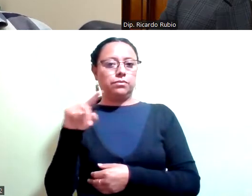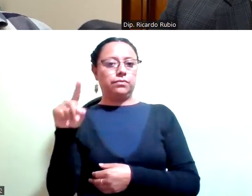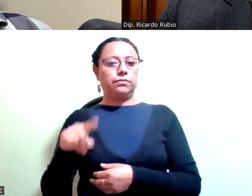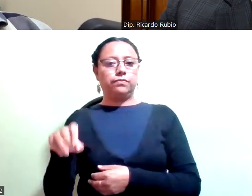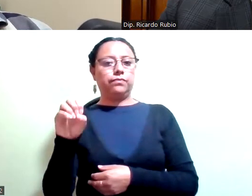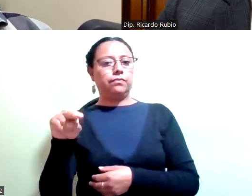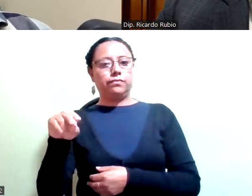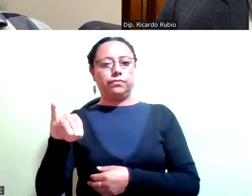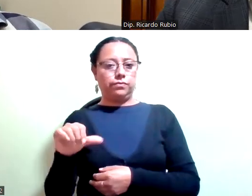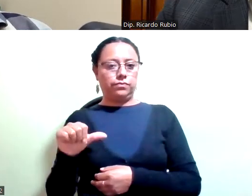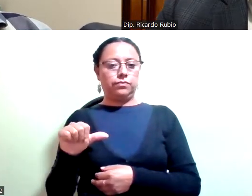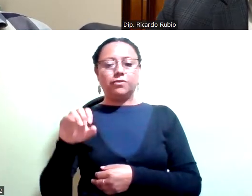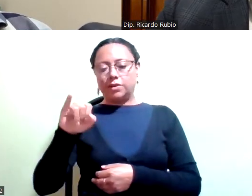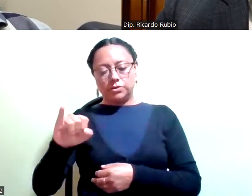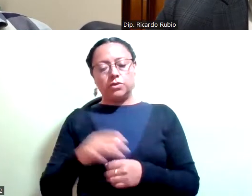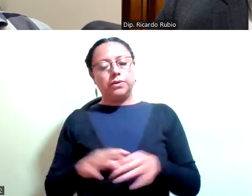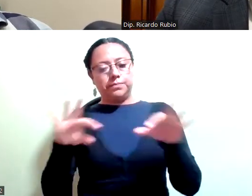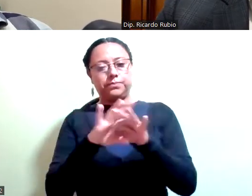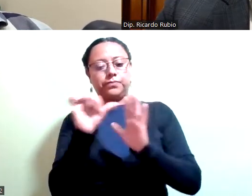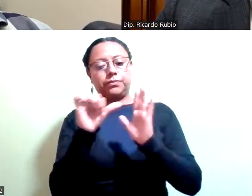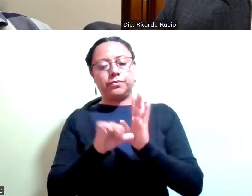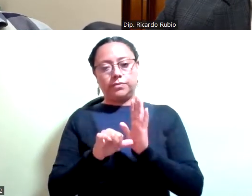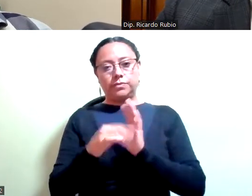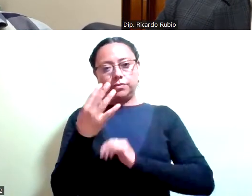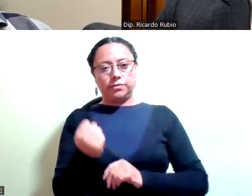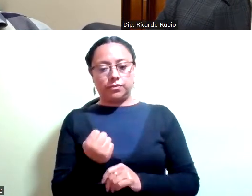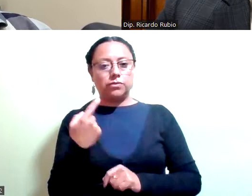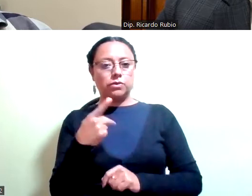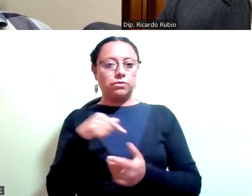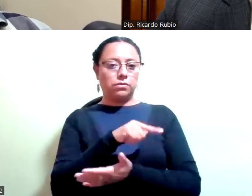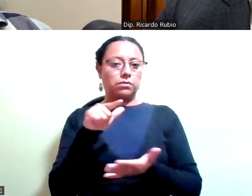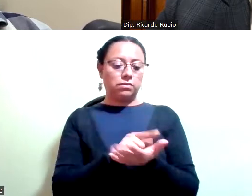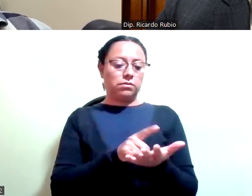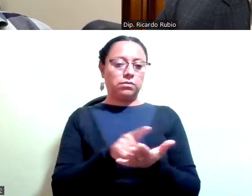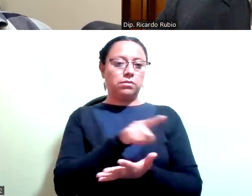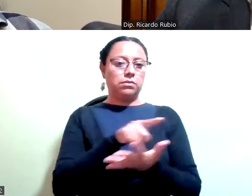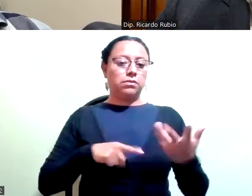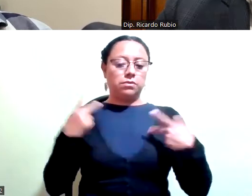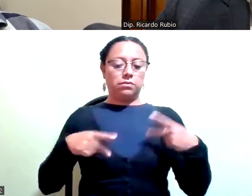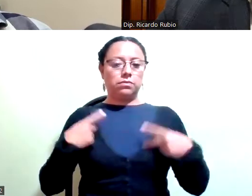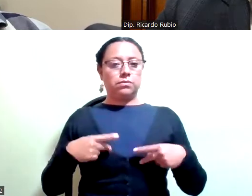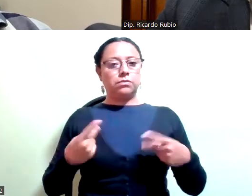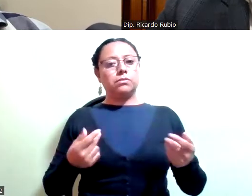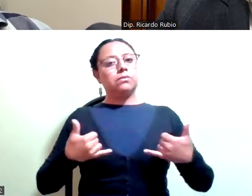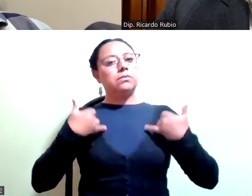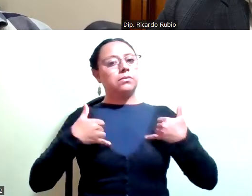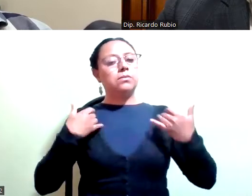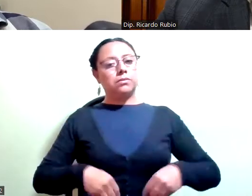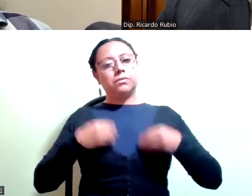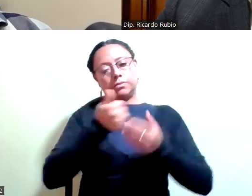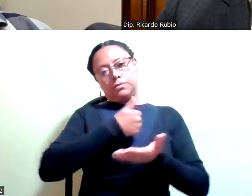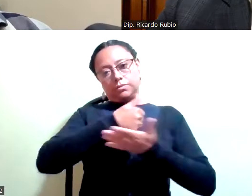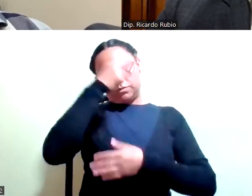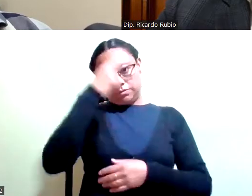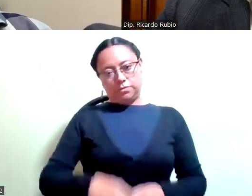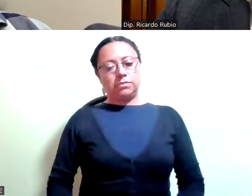respecto al artículo 29 de la Ley de los Derechos de las Personas Jóvenes de la Ciudad de México, que es el nombre correcto,